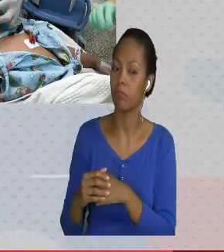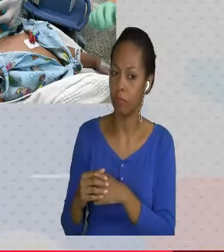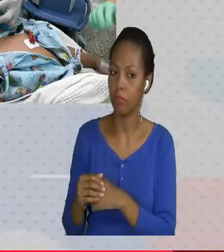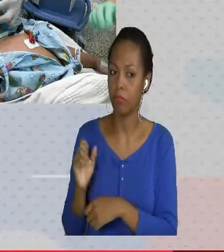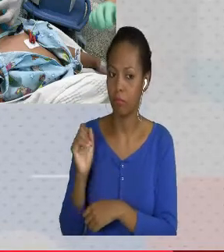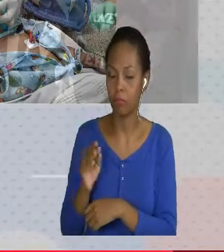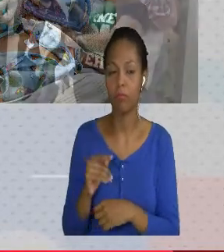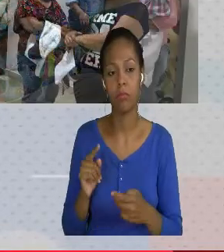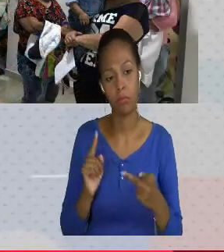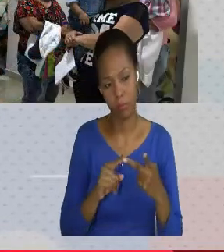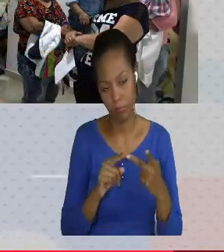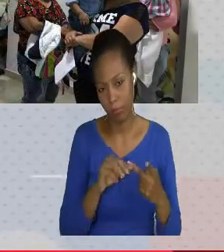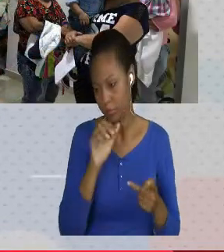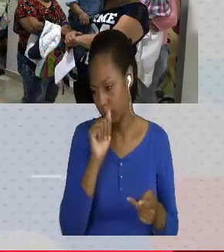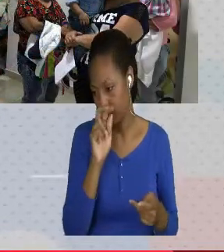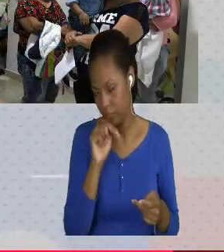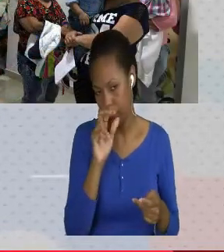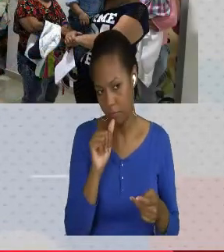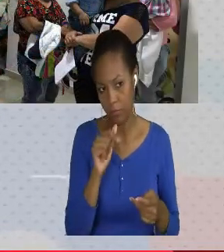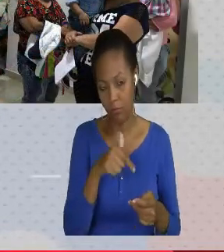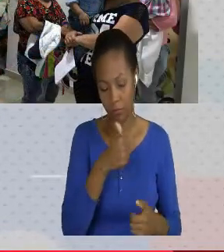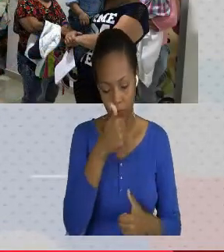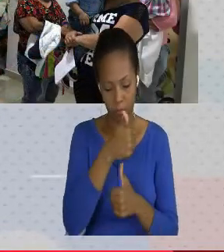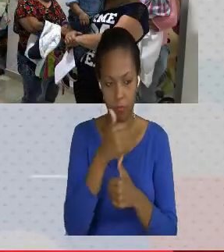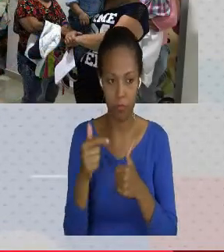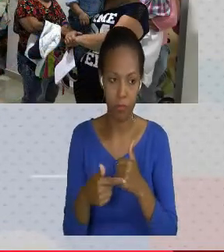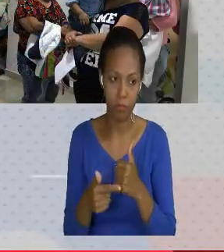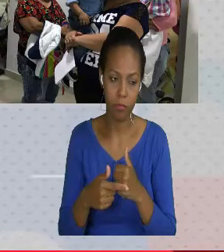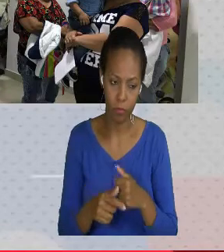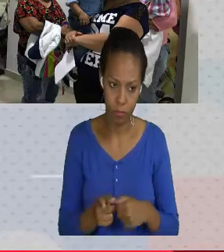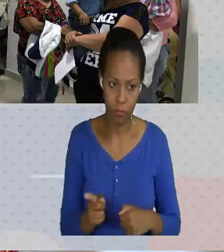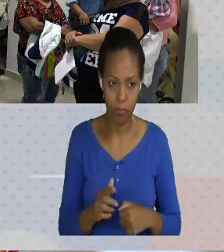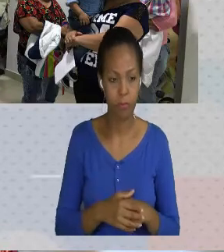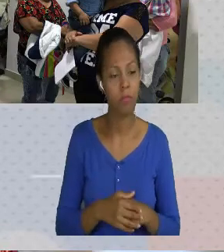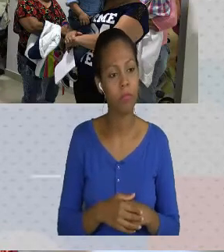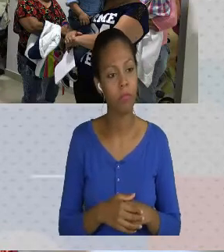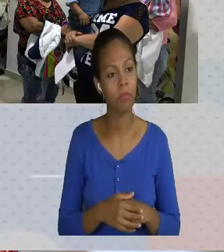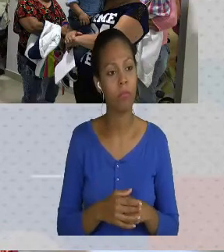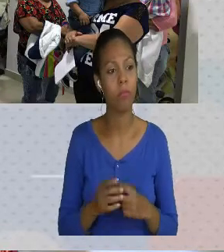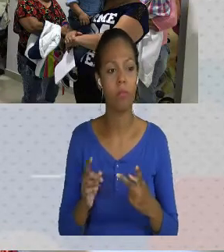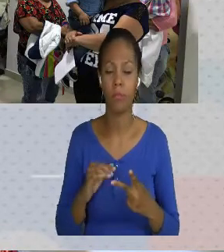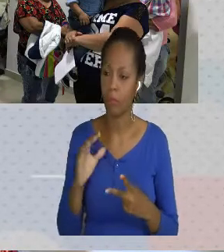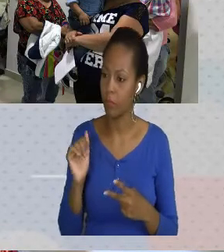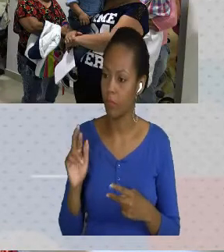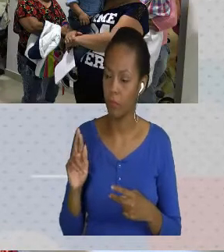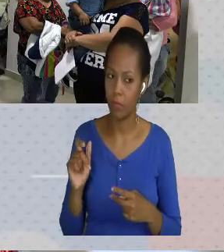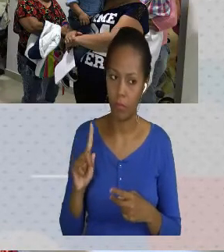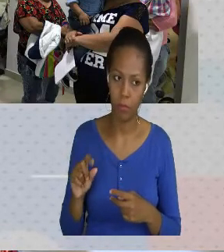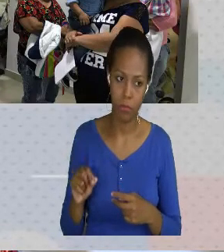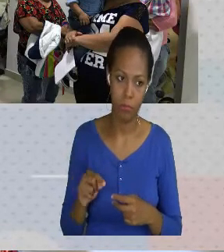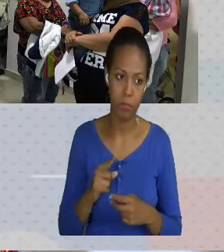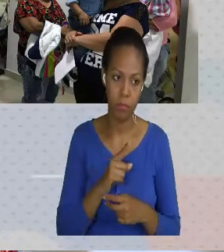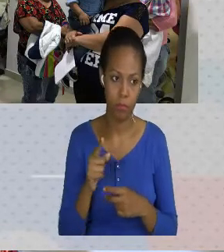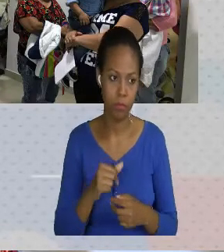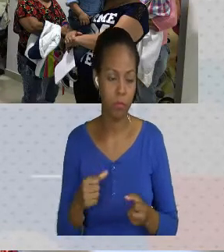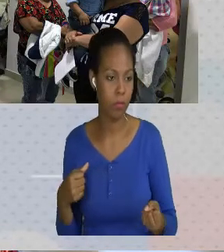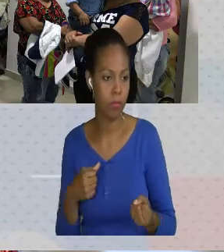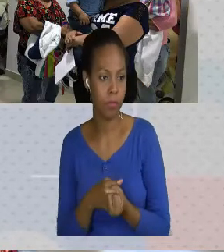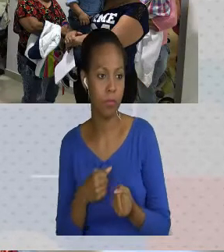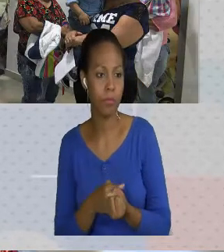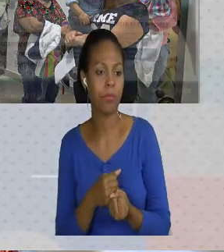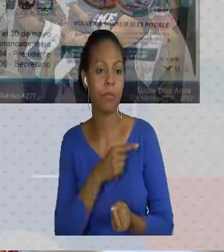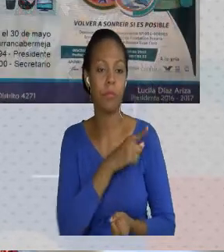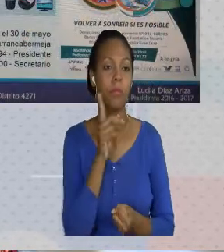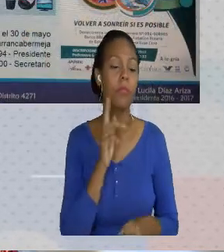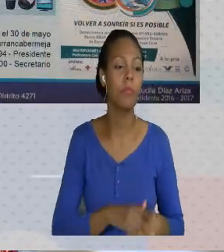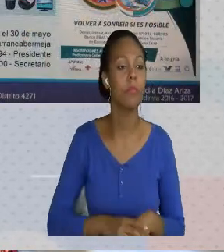la señora Ana Vergara, que es la vicepresidenta, y Carlos Álvarez, que es el asistente. Asistente de gobernador. Ah, bueno,